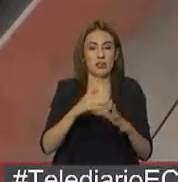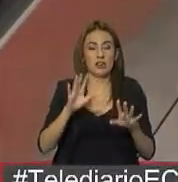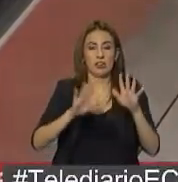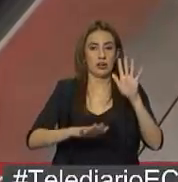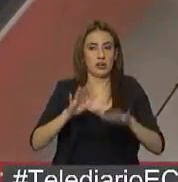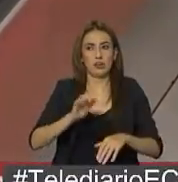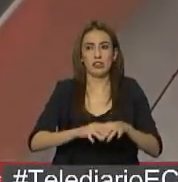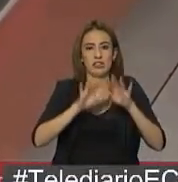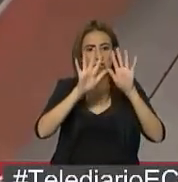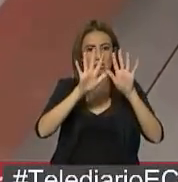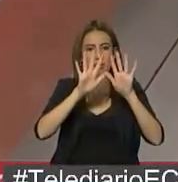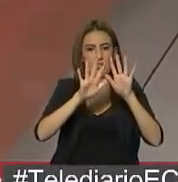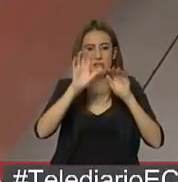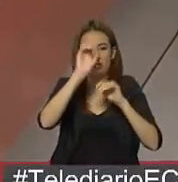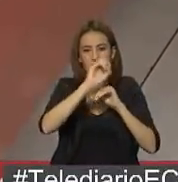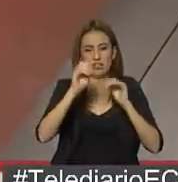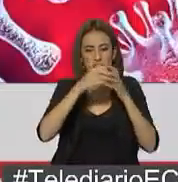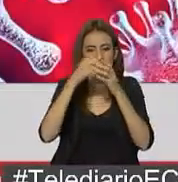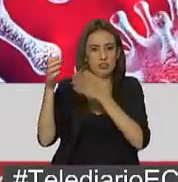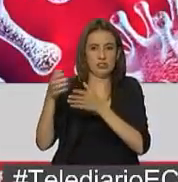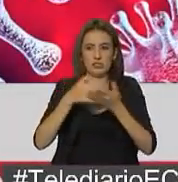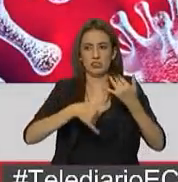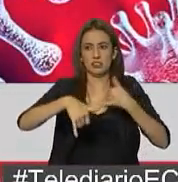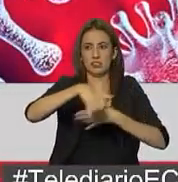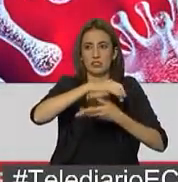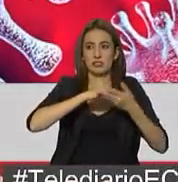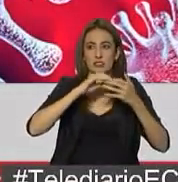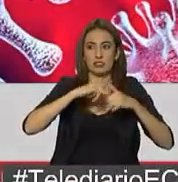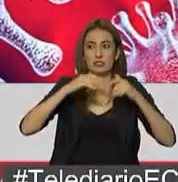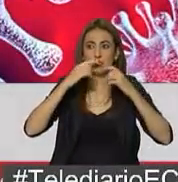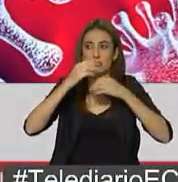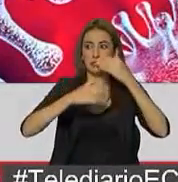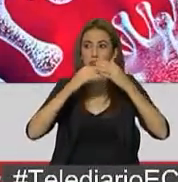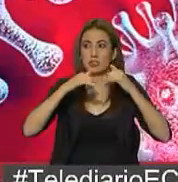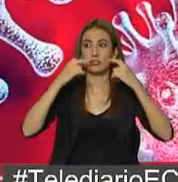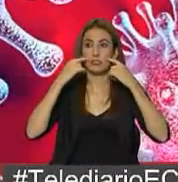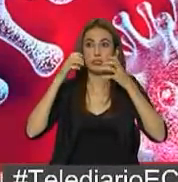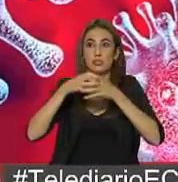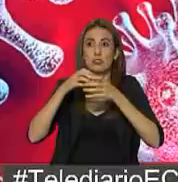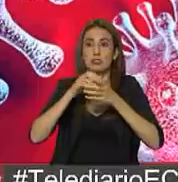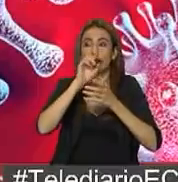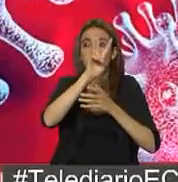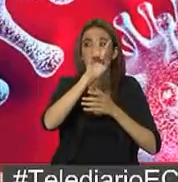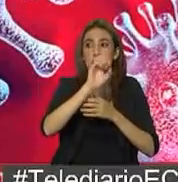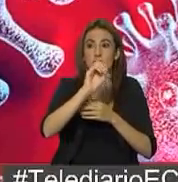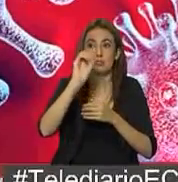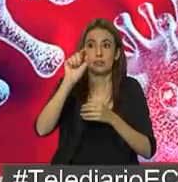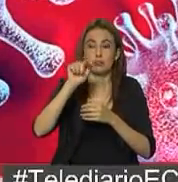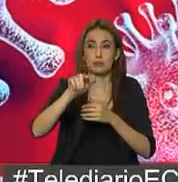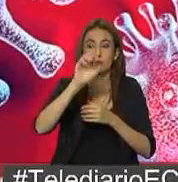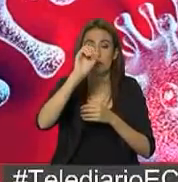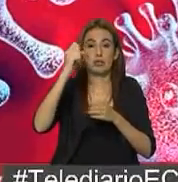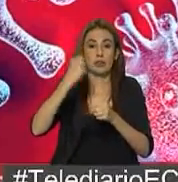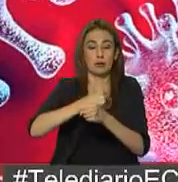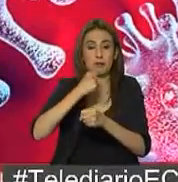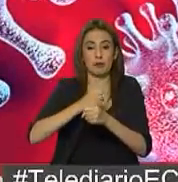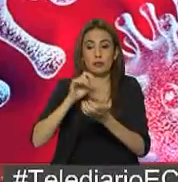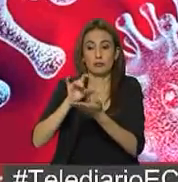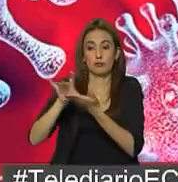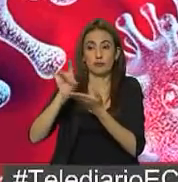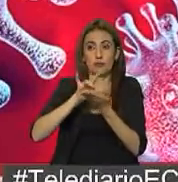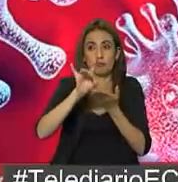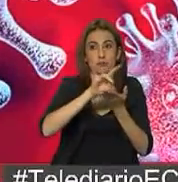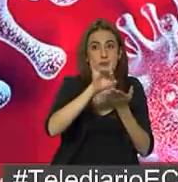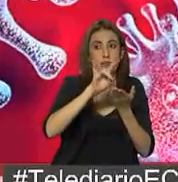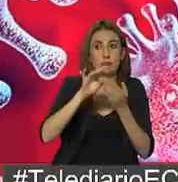en 10% del PIB para 2020. Alrededor de 200.000 empleos se han perdido en los últimos 90 días y se dejaron de vender